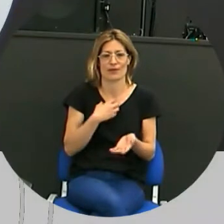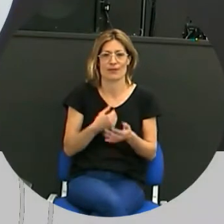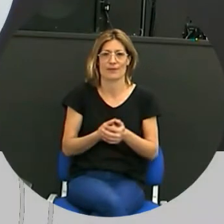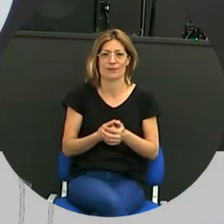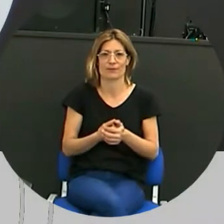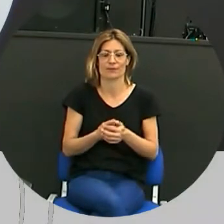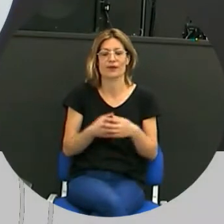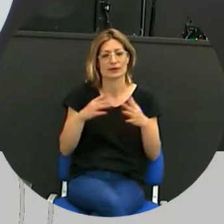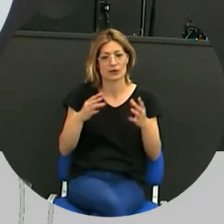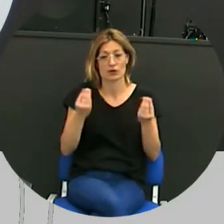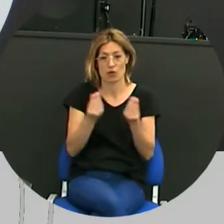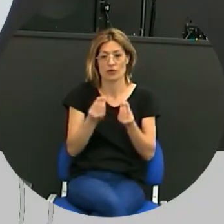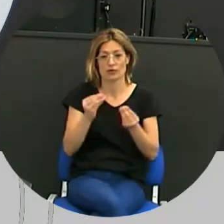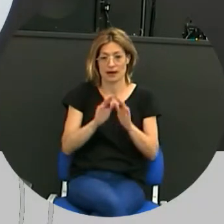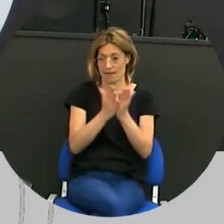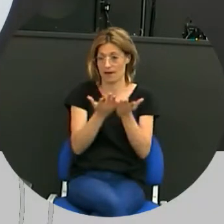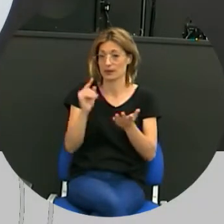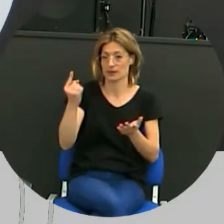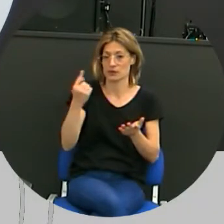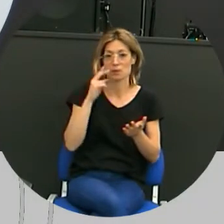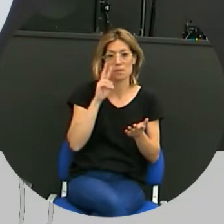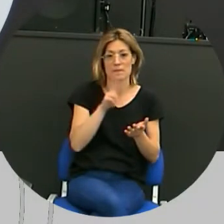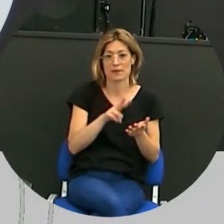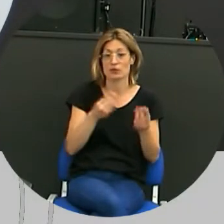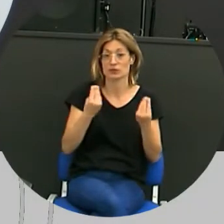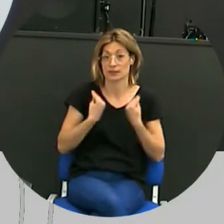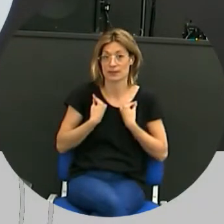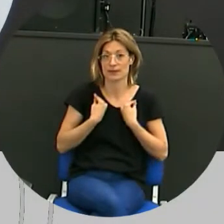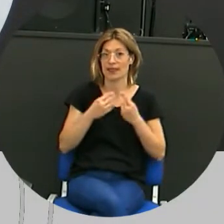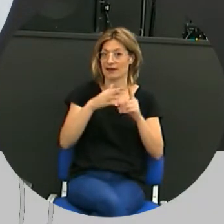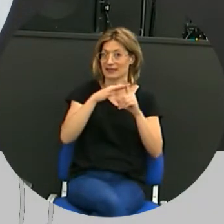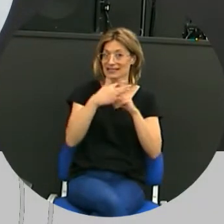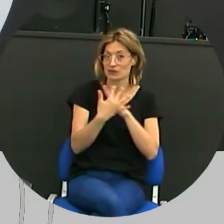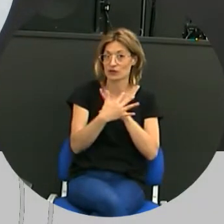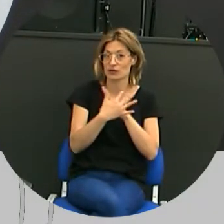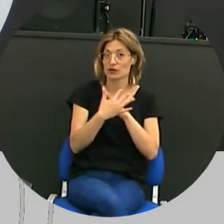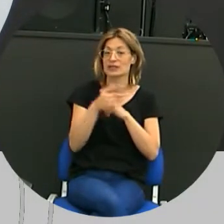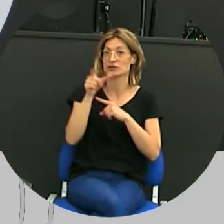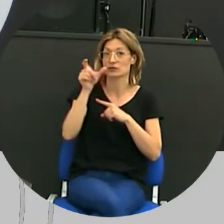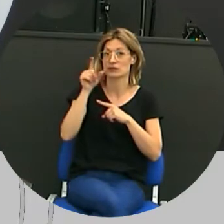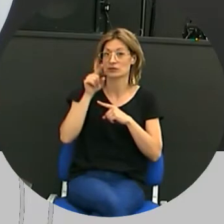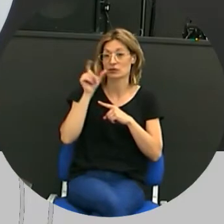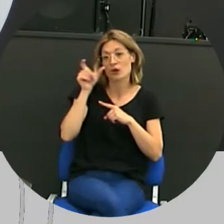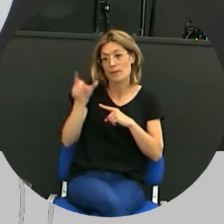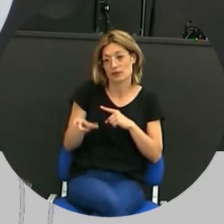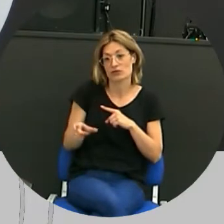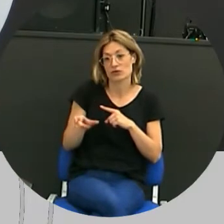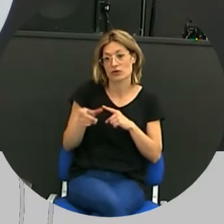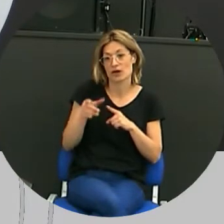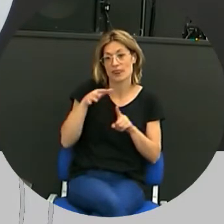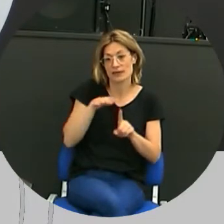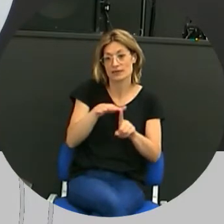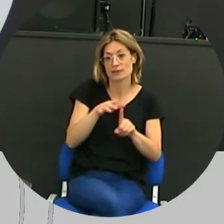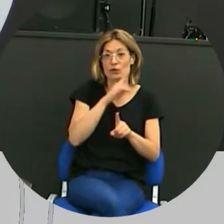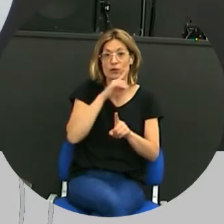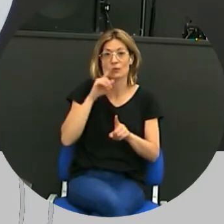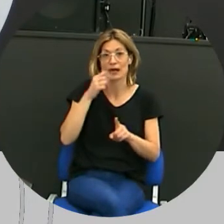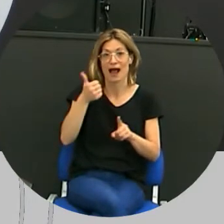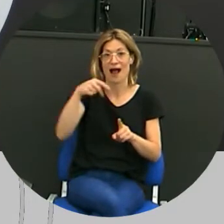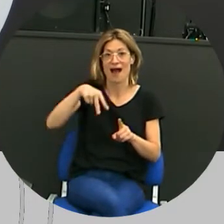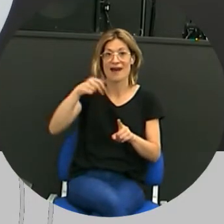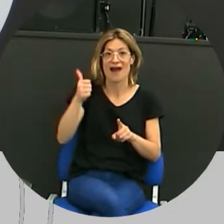vemos la vida y los acontecimientos de alguien que es un discípulo llamado